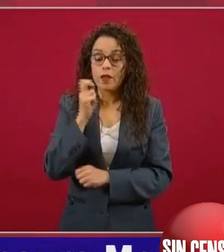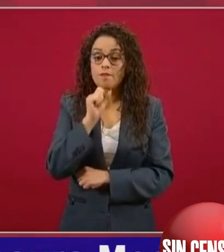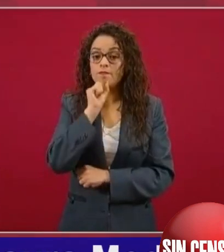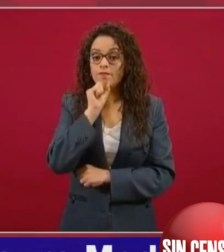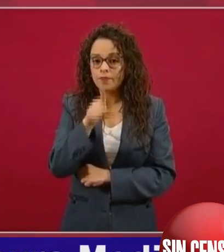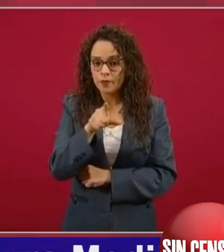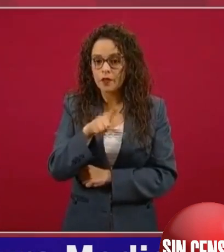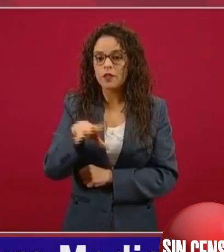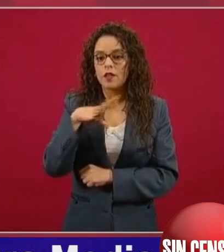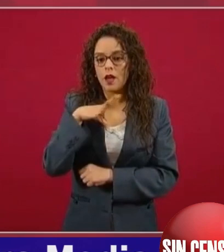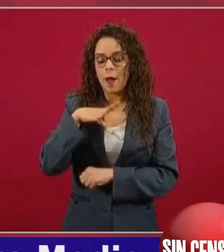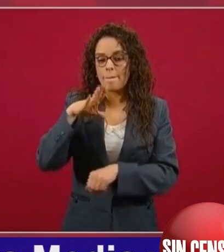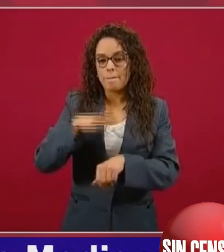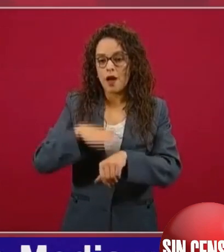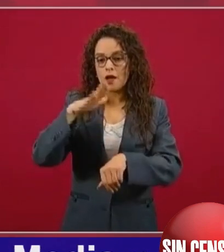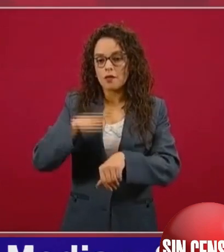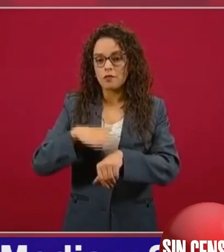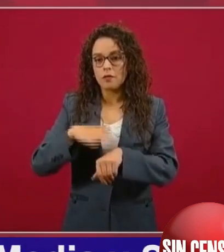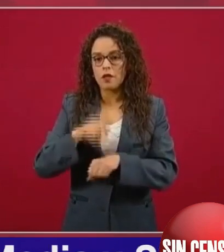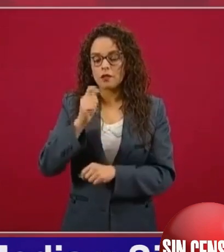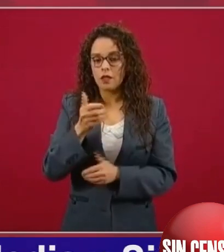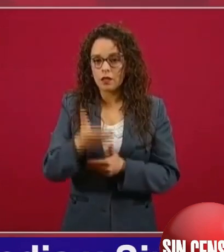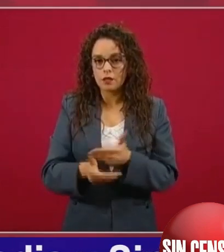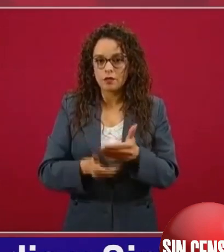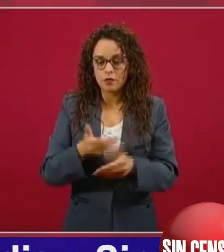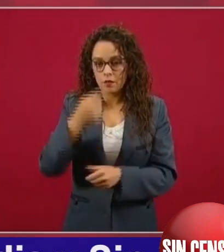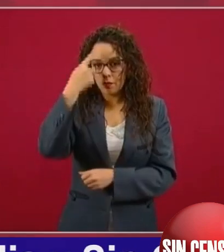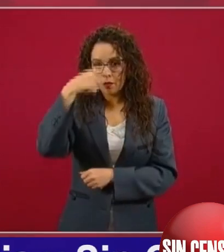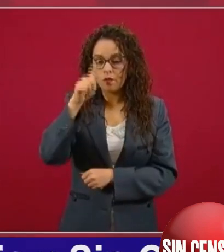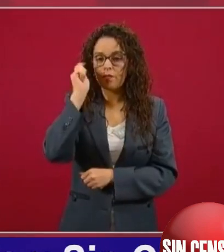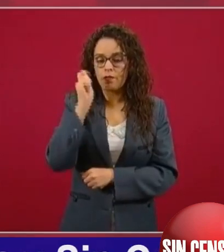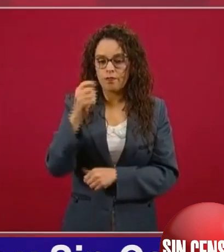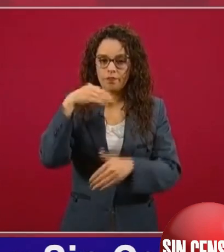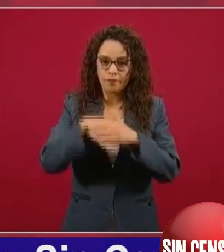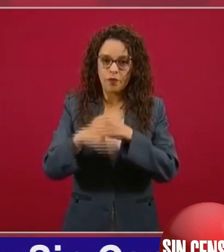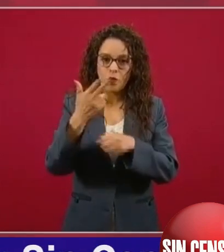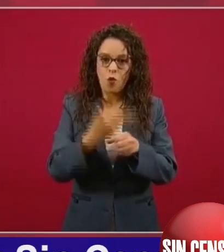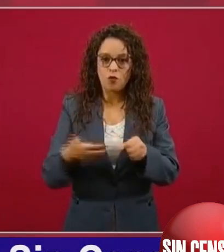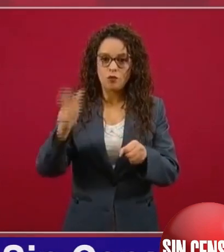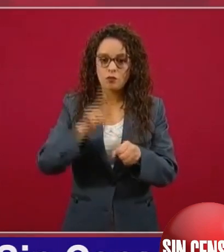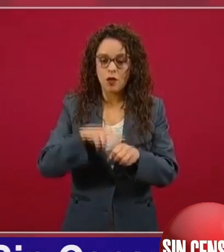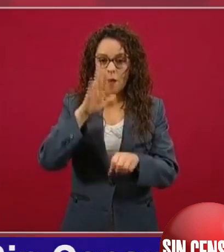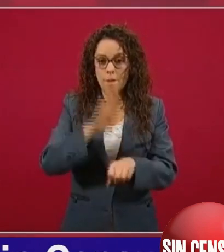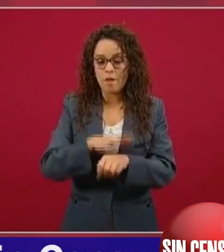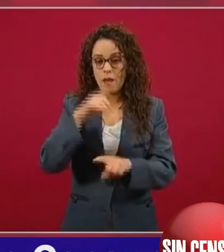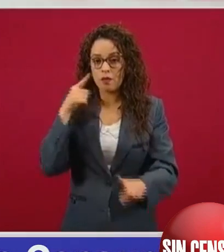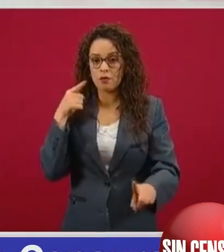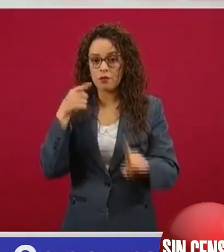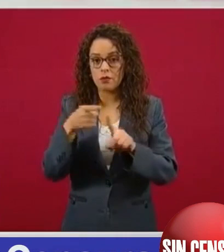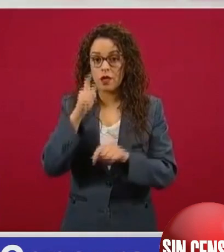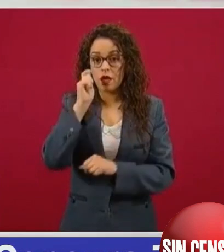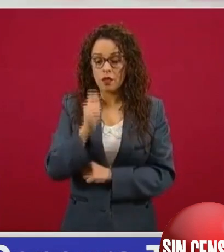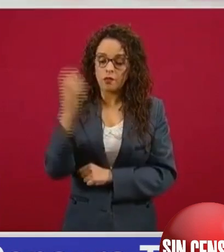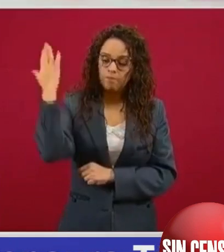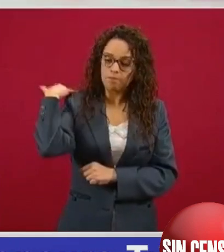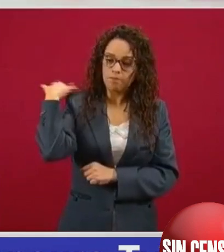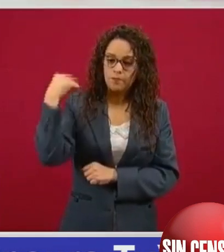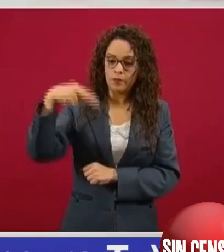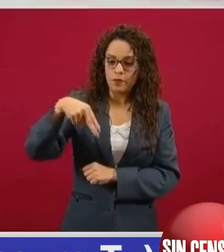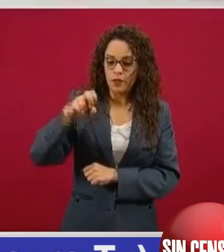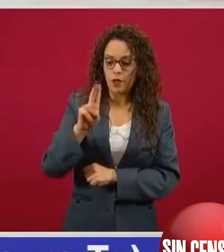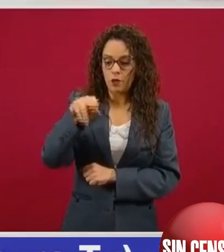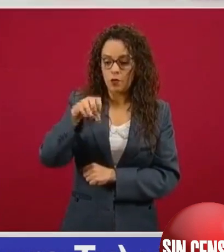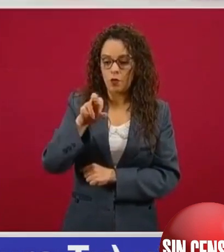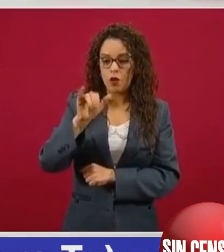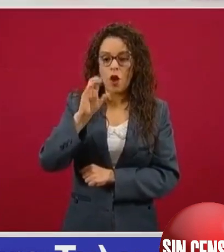un aumento en la demanda de servicios hospitalarios, particularmente hospitalización por neumonía o por